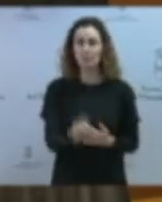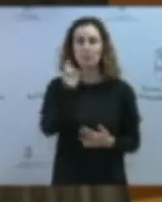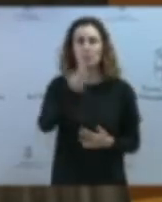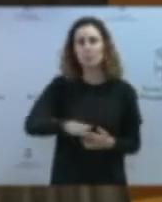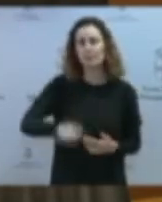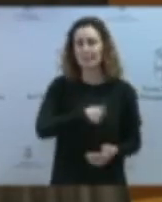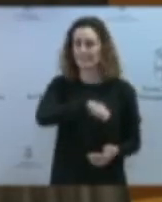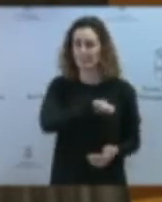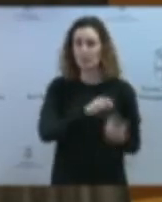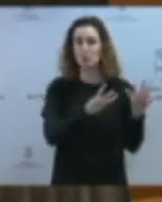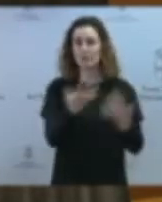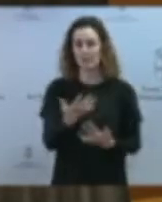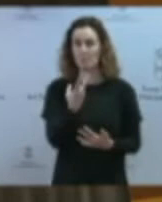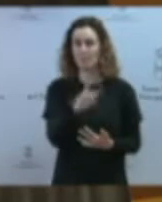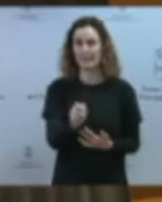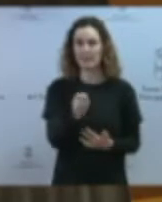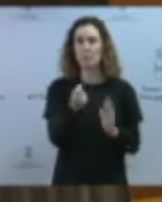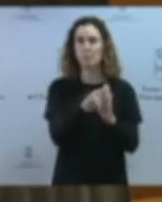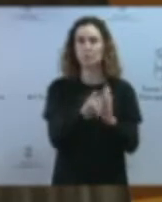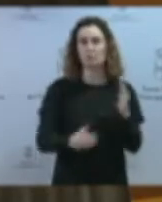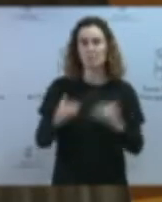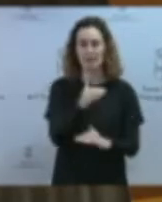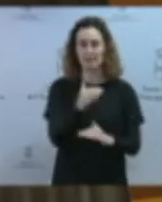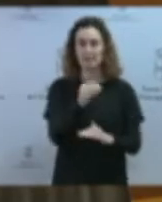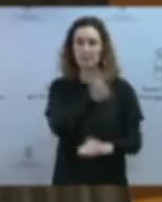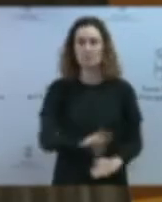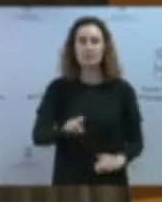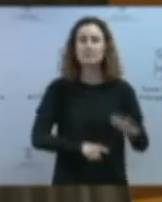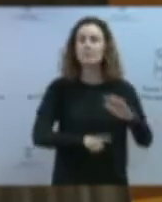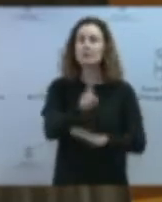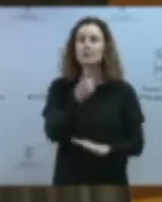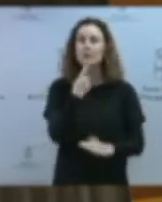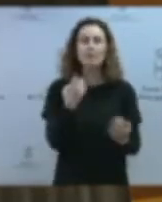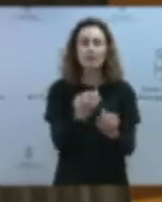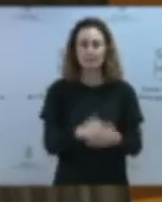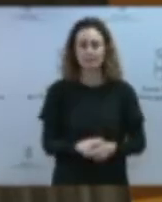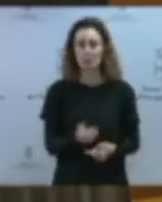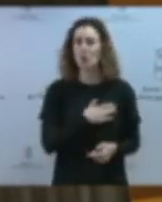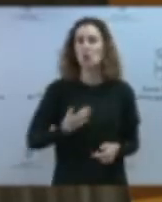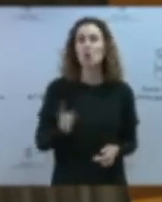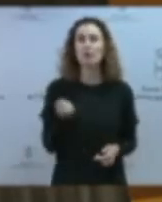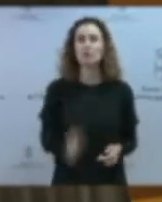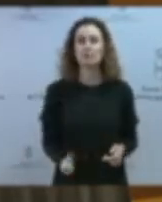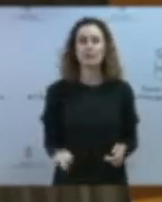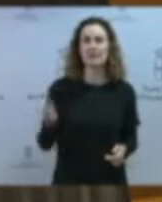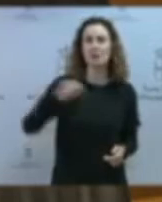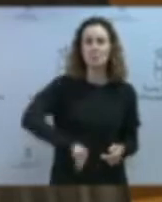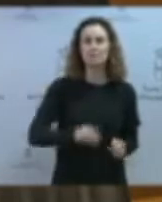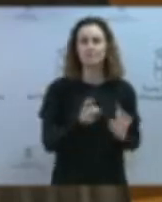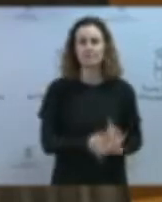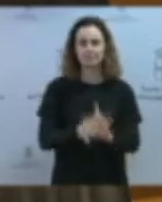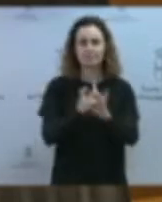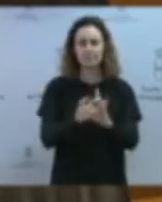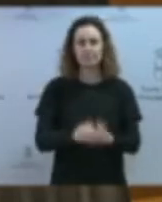países desarrollados, decían que no querían que les subiesen el sueldo, sino que reduciesen el número de alumnos por clase. Eso fue la petición,